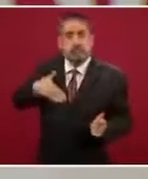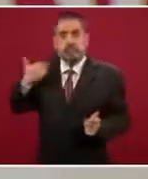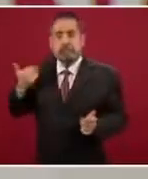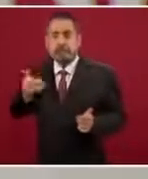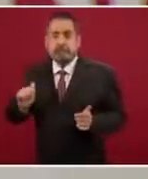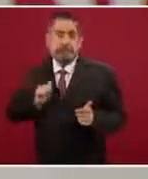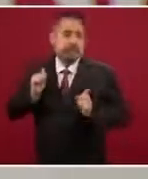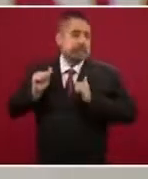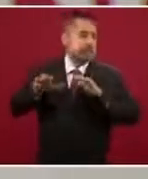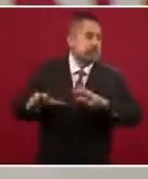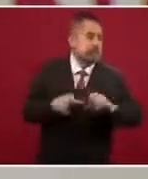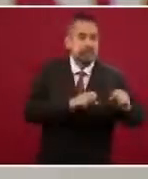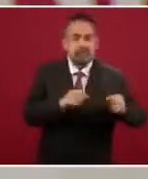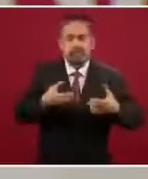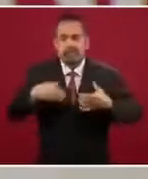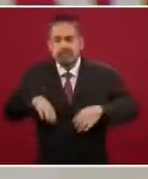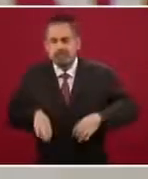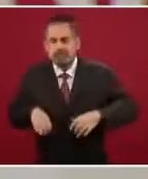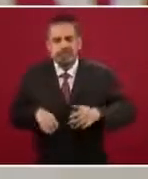que pretende lucrar